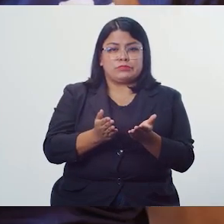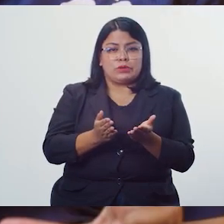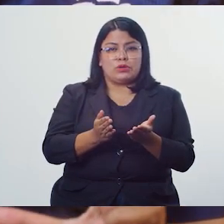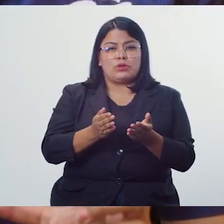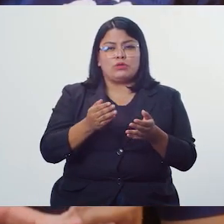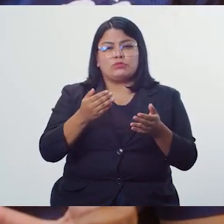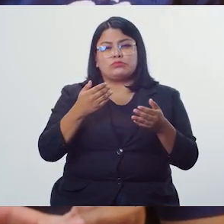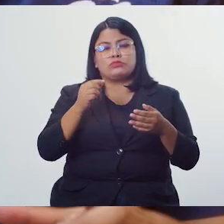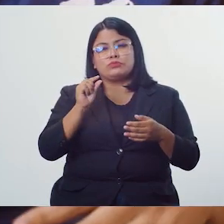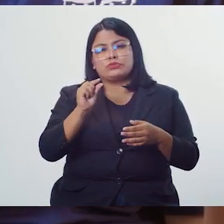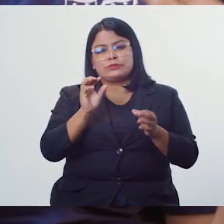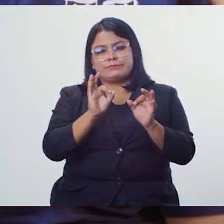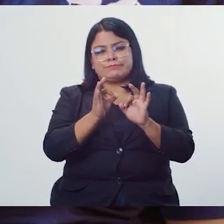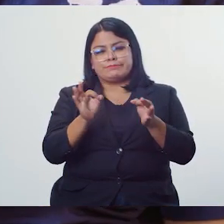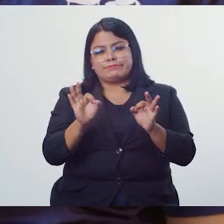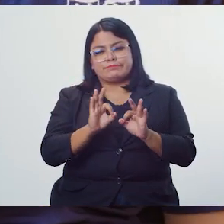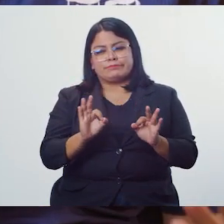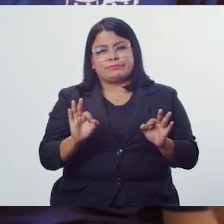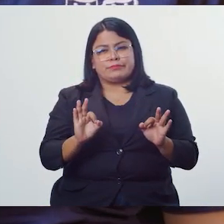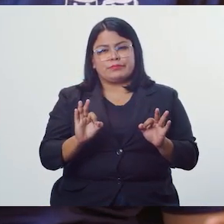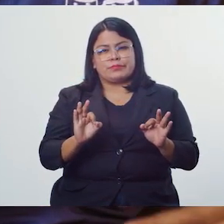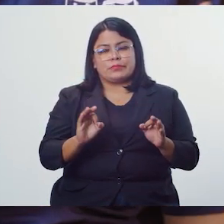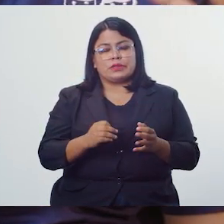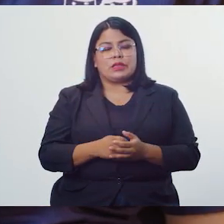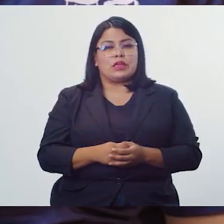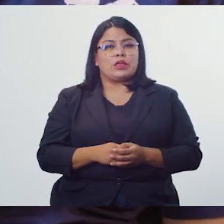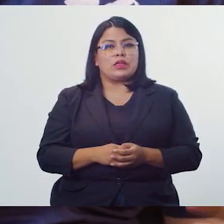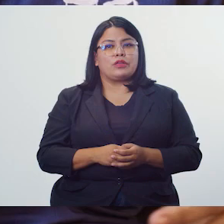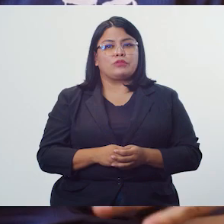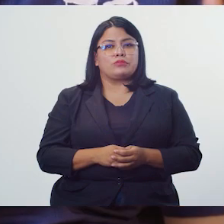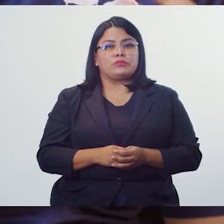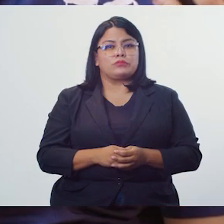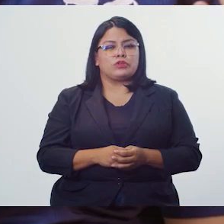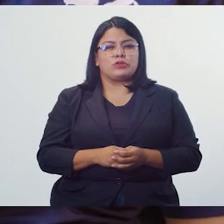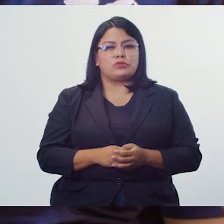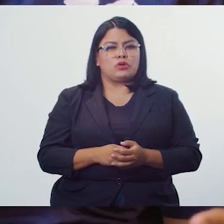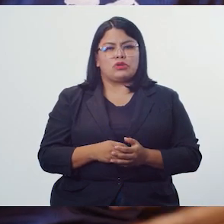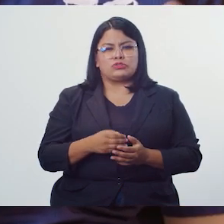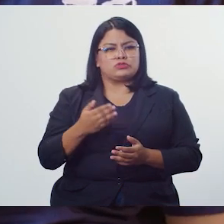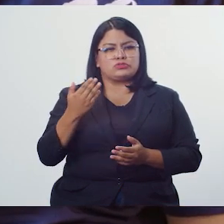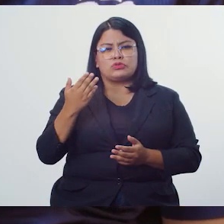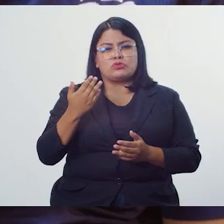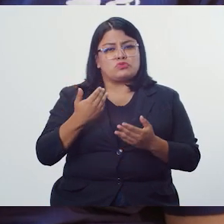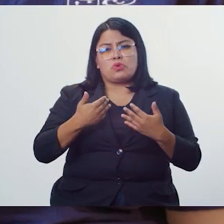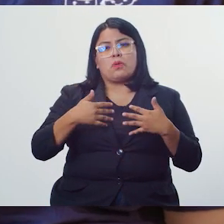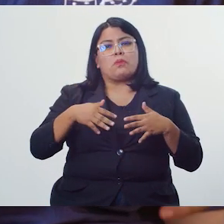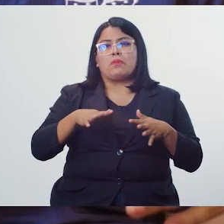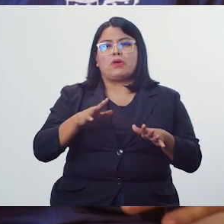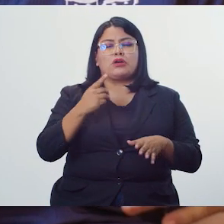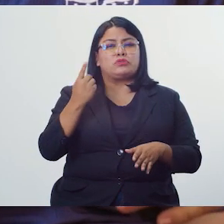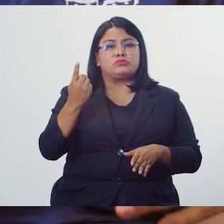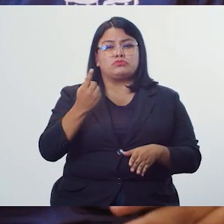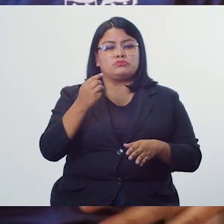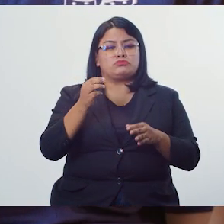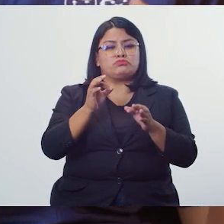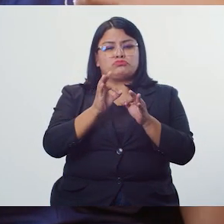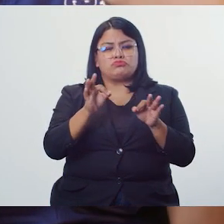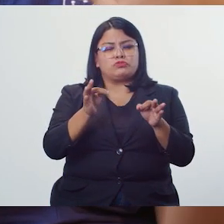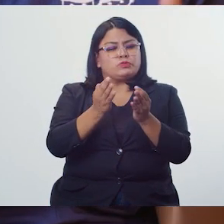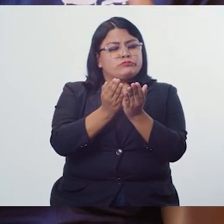una breve lectura que no pretende ser un acercamiento a una lectura tradicional, sino más bien